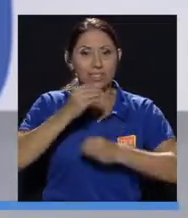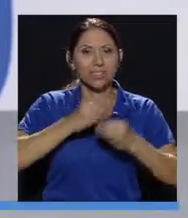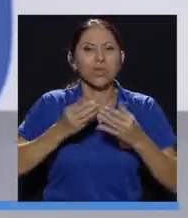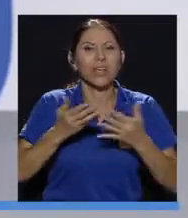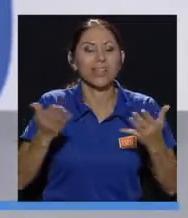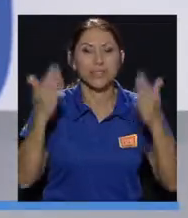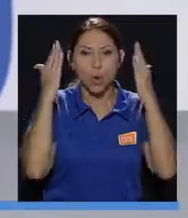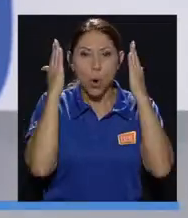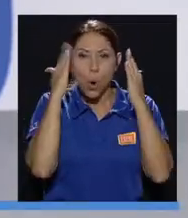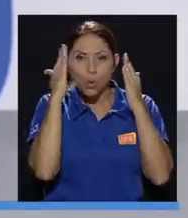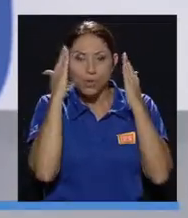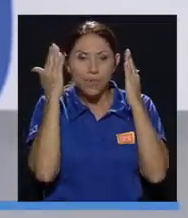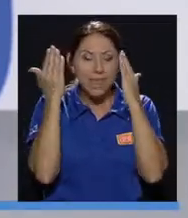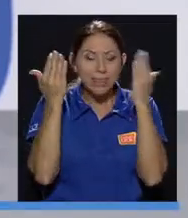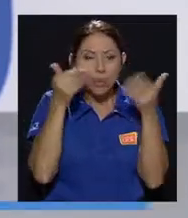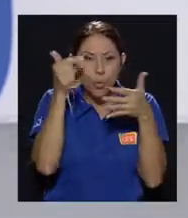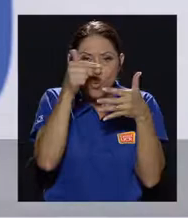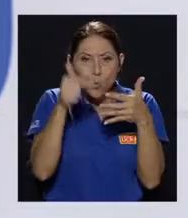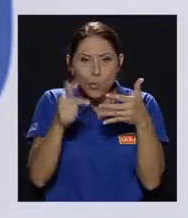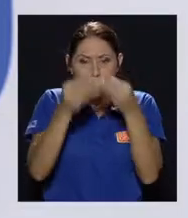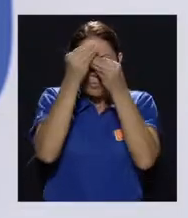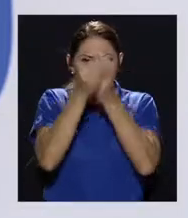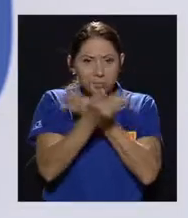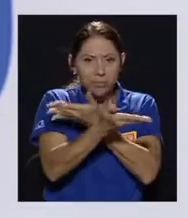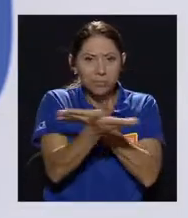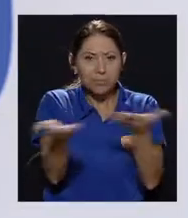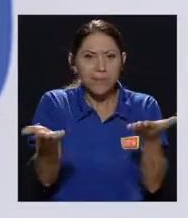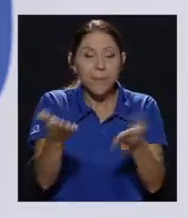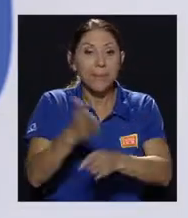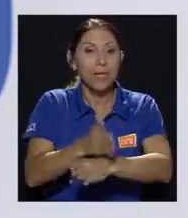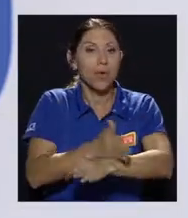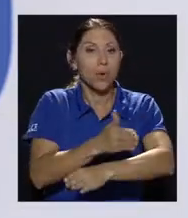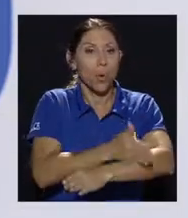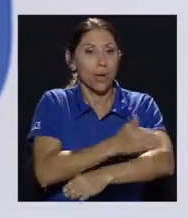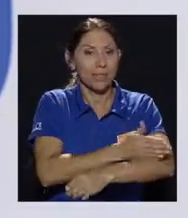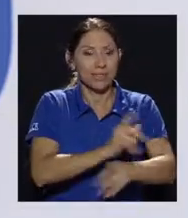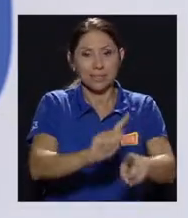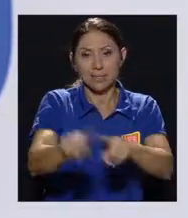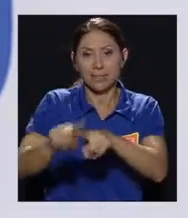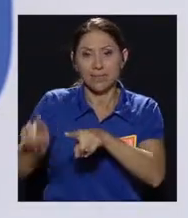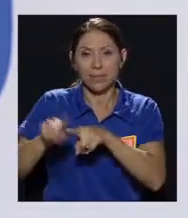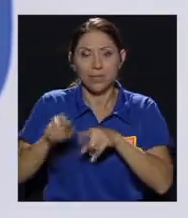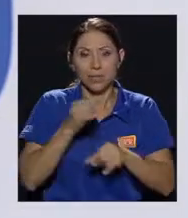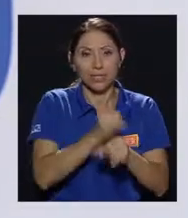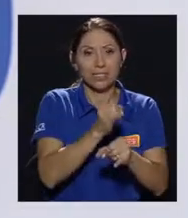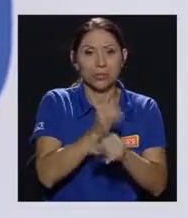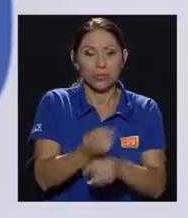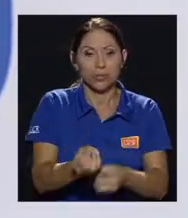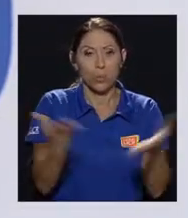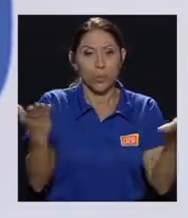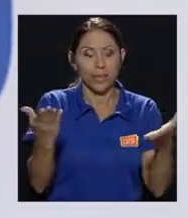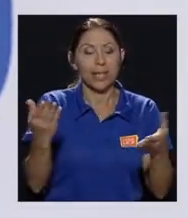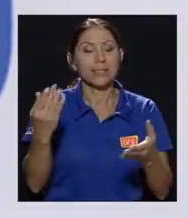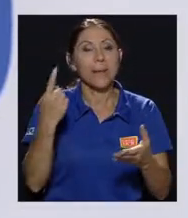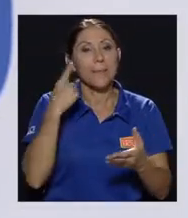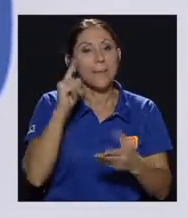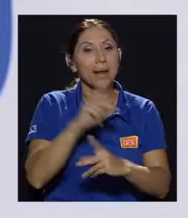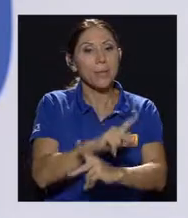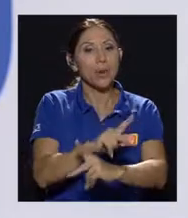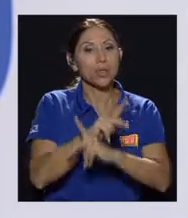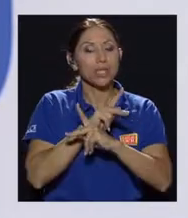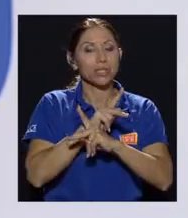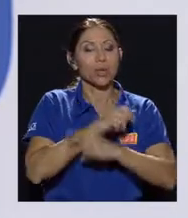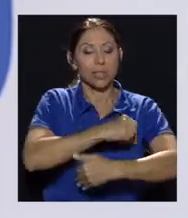conocimiento, en generar mejoras sustantivas en los procesos que las instituciones públicas desarrollan para la protección